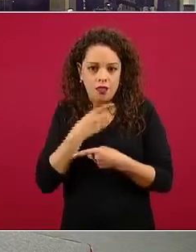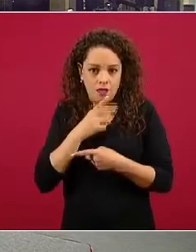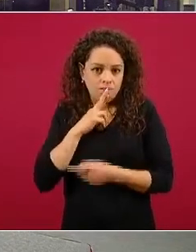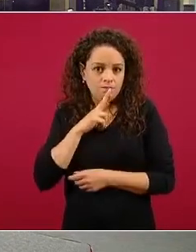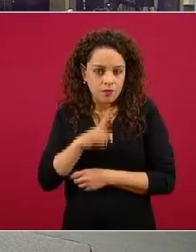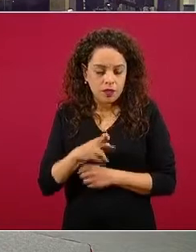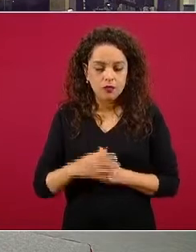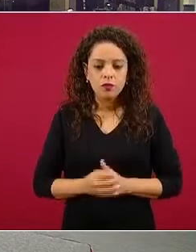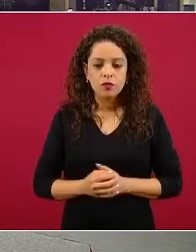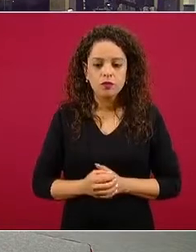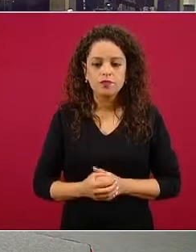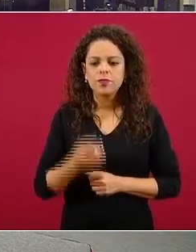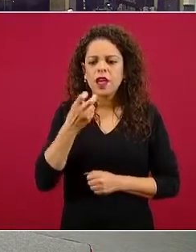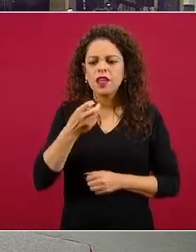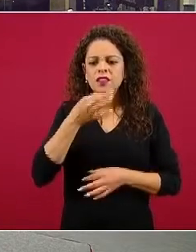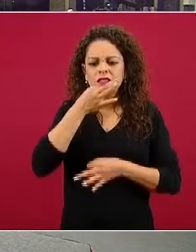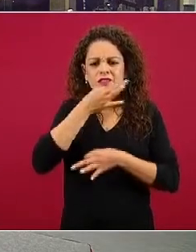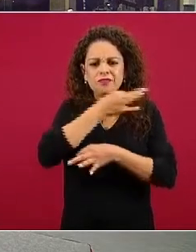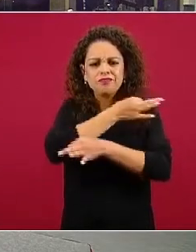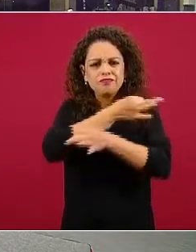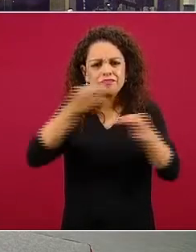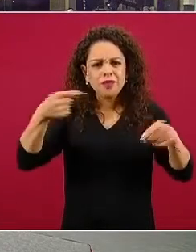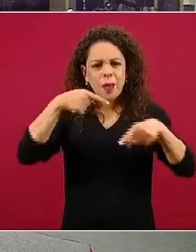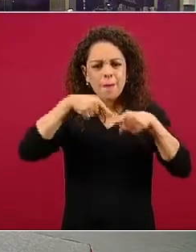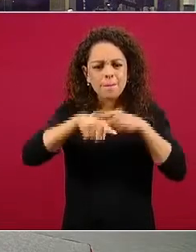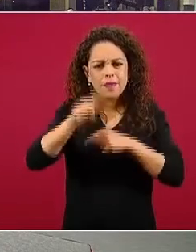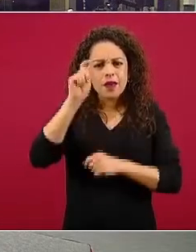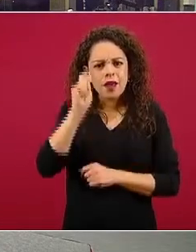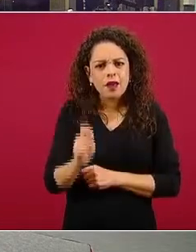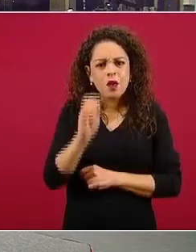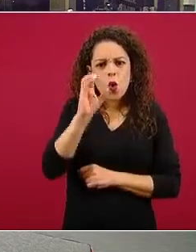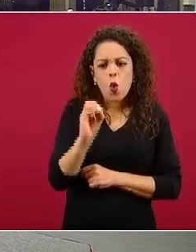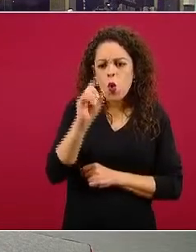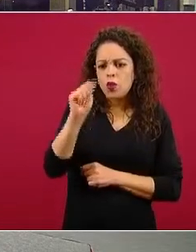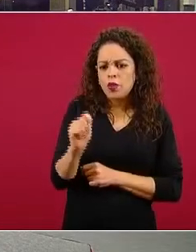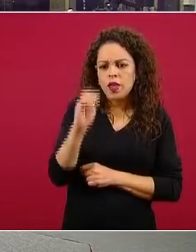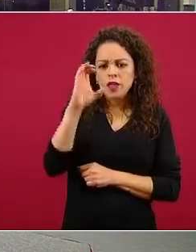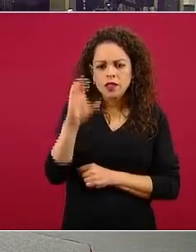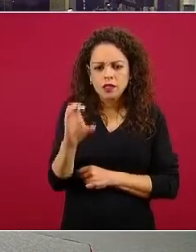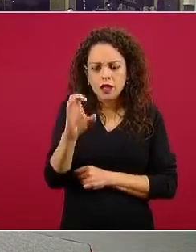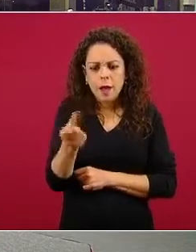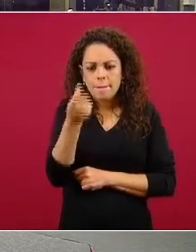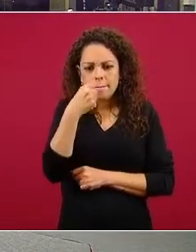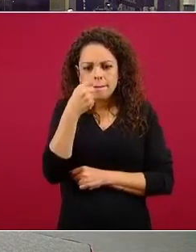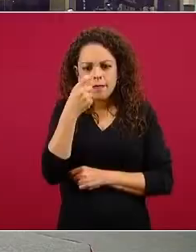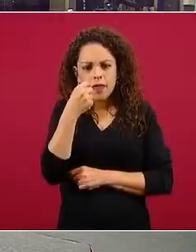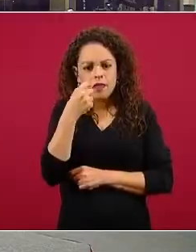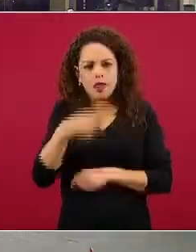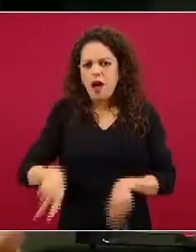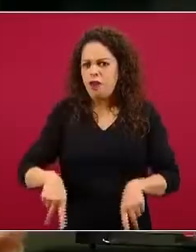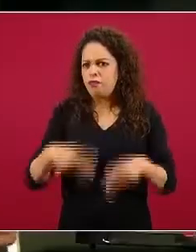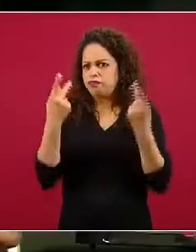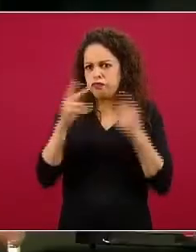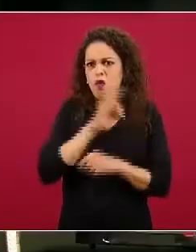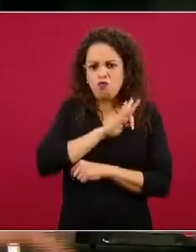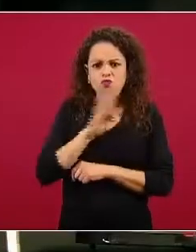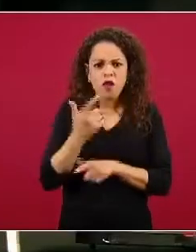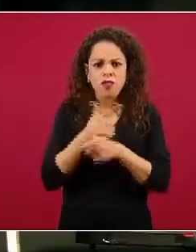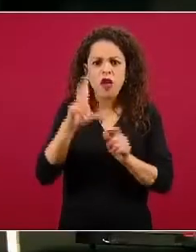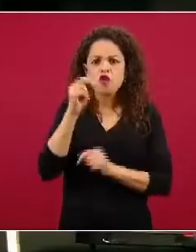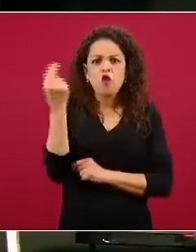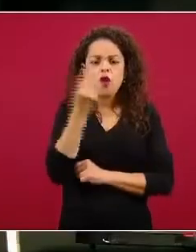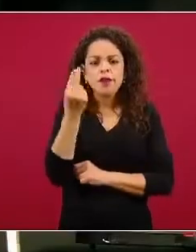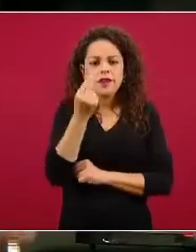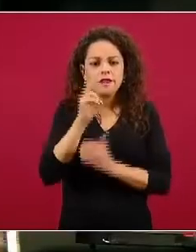la televisión estos anuncios de los OTC, de los medicamentos de libre venta sin receta, que hacen